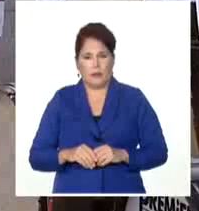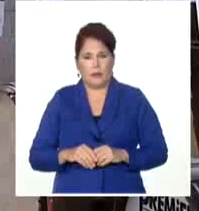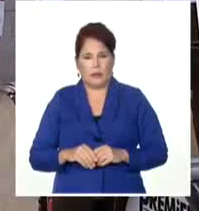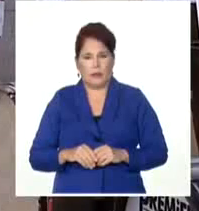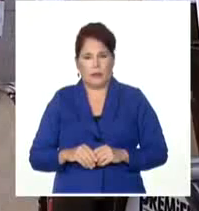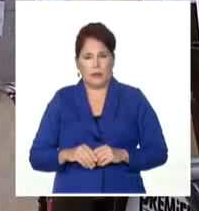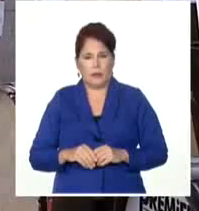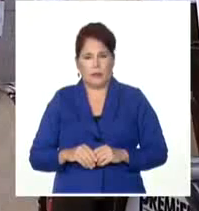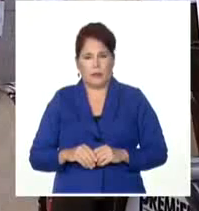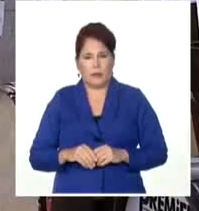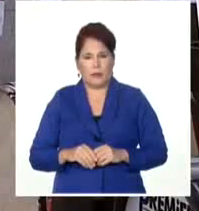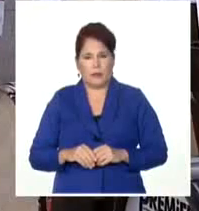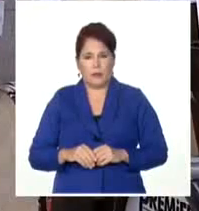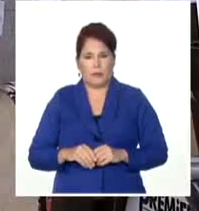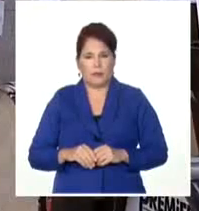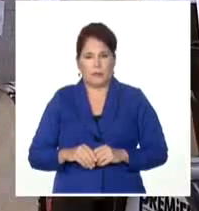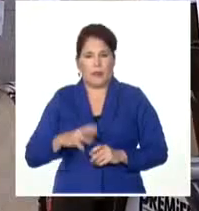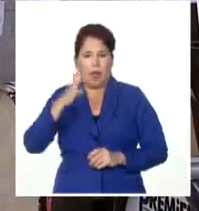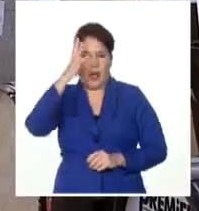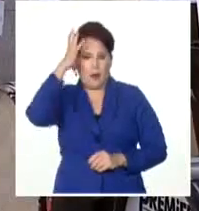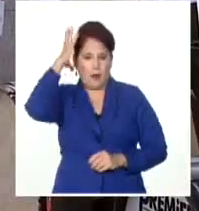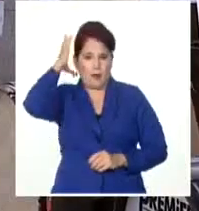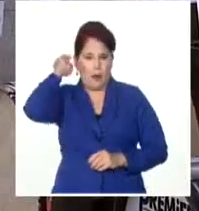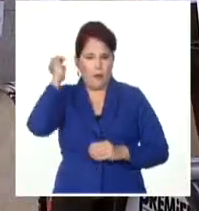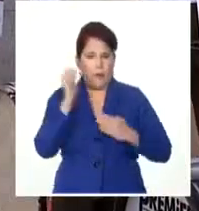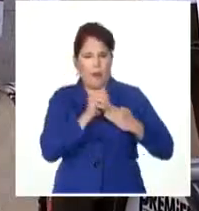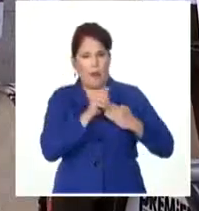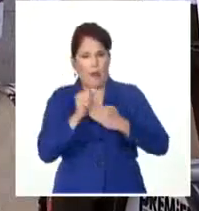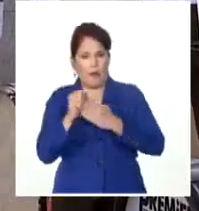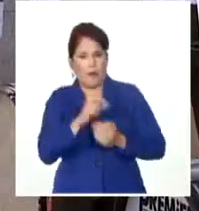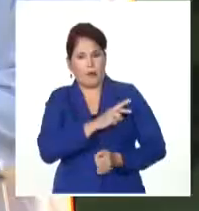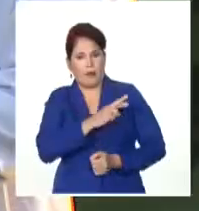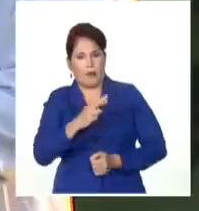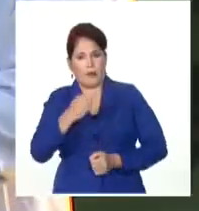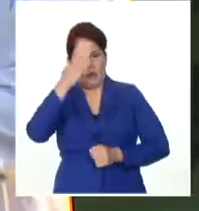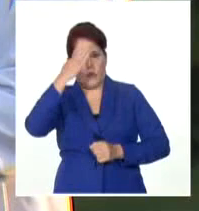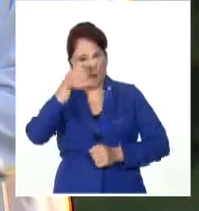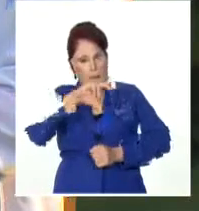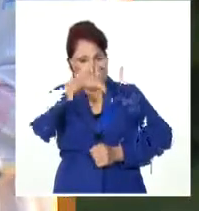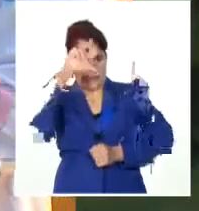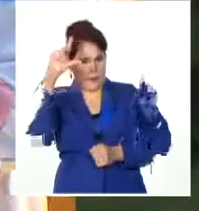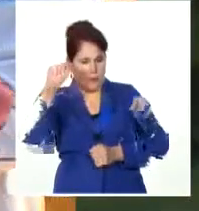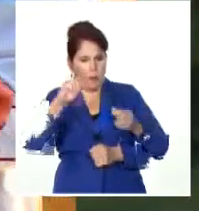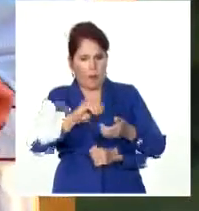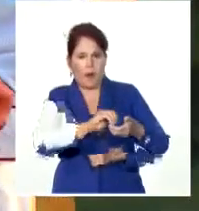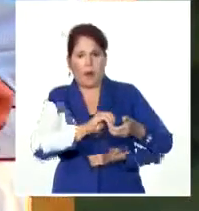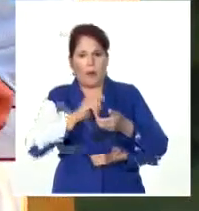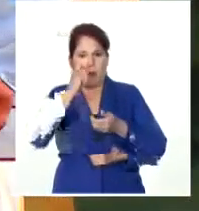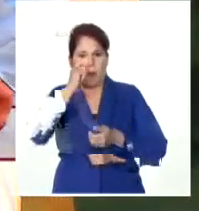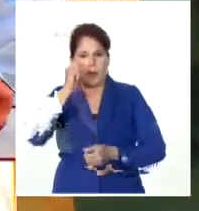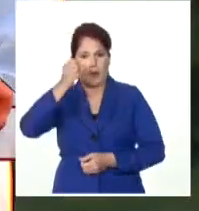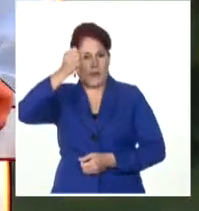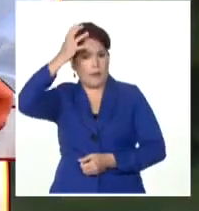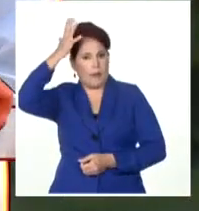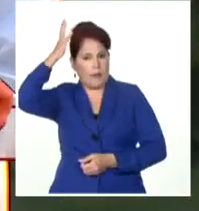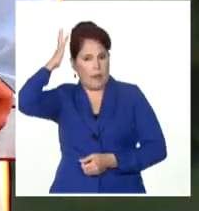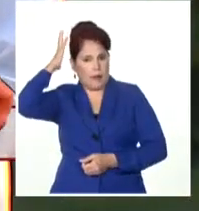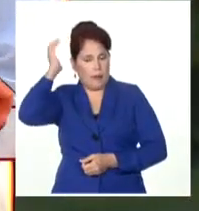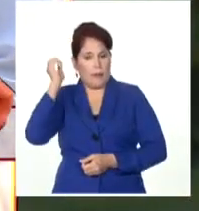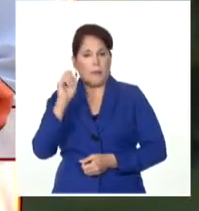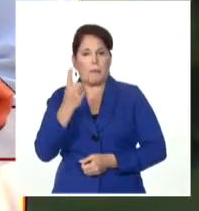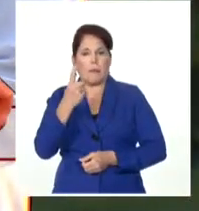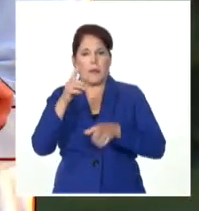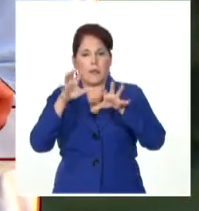General de Ejército Raúl Castro Ruz, líder de la Revolución Cubana. Compañero Miguel Díaz-Canel Bermúdez,